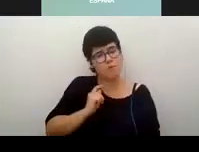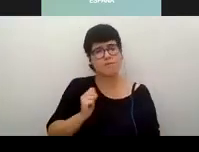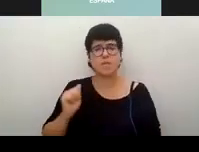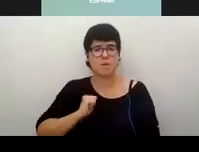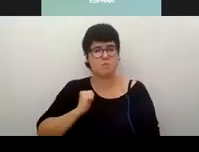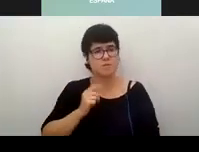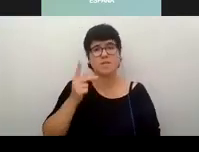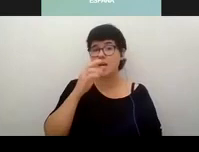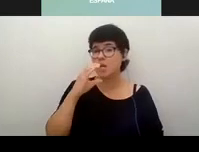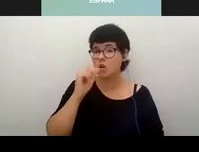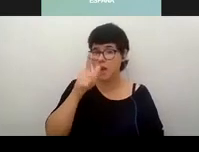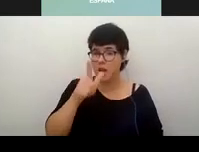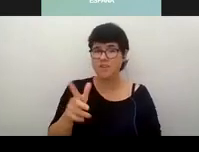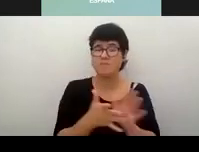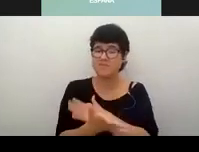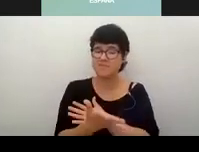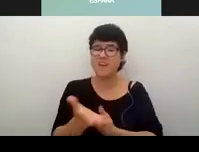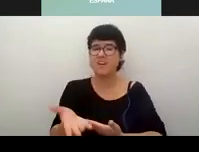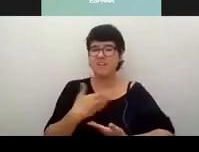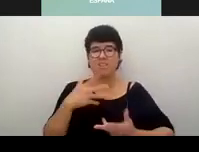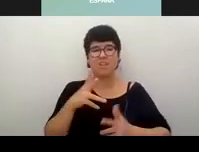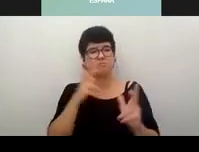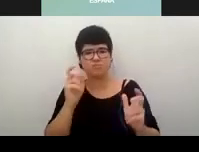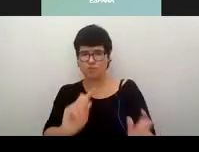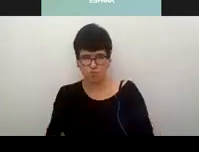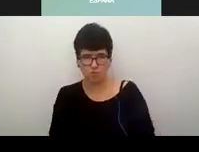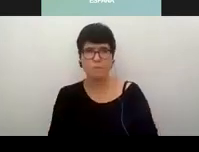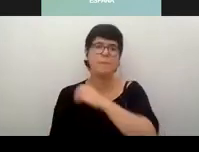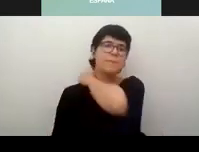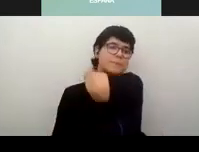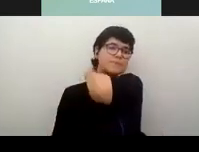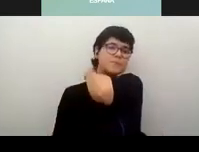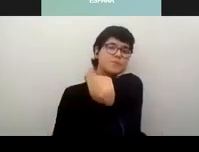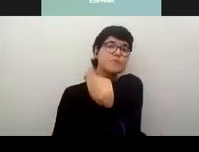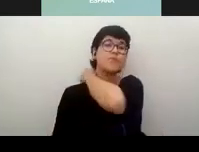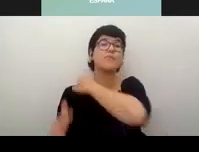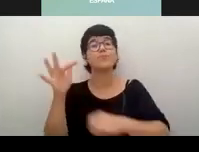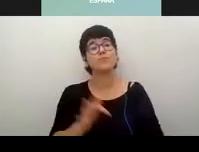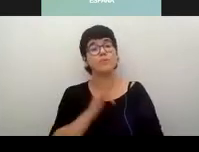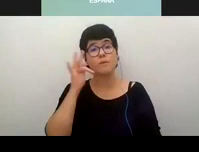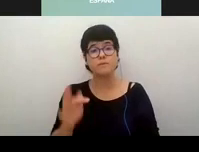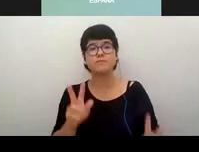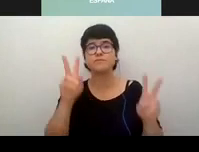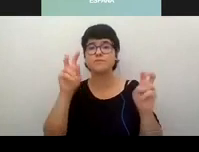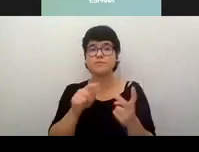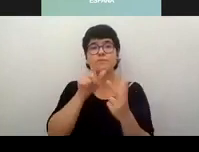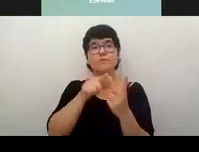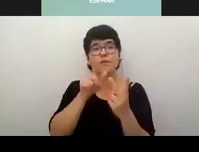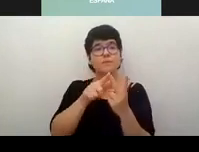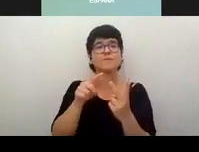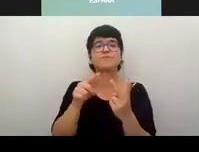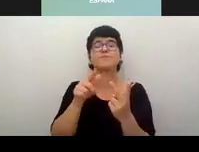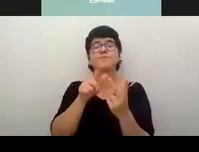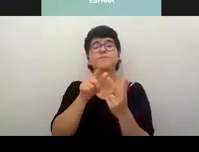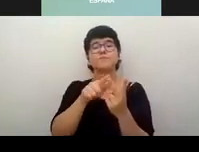exceso de peso. Y además, con la presencia o con el predominio de los firmicutes, también hay un aumento de